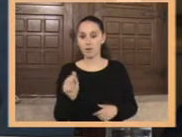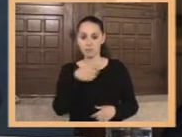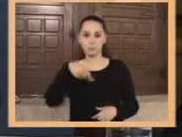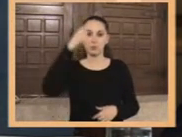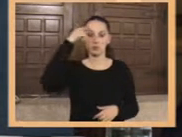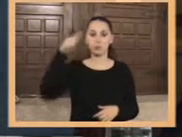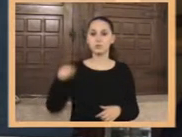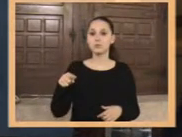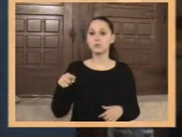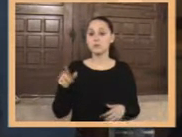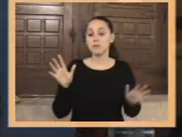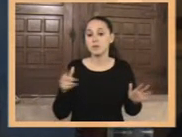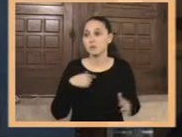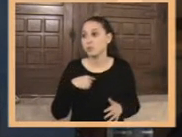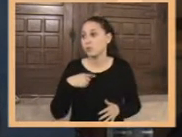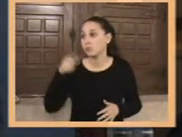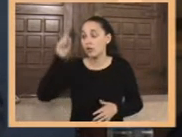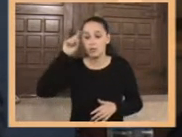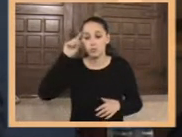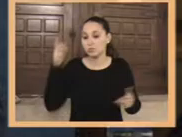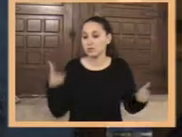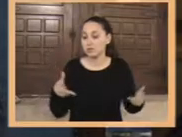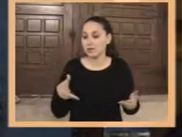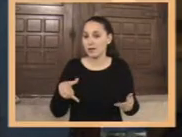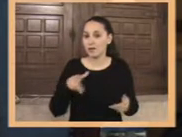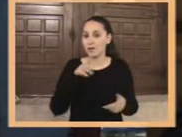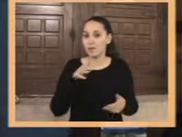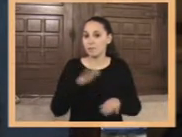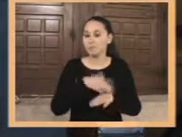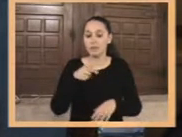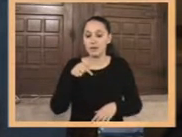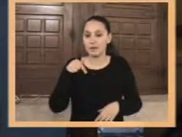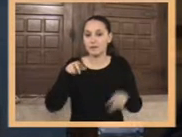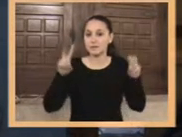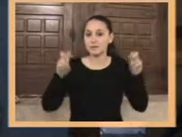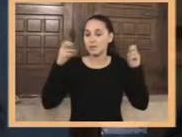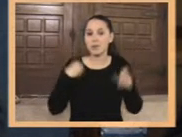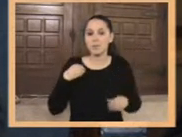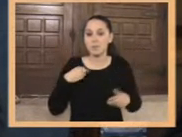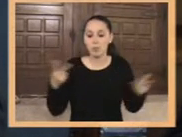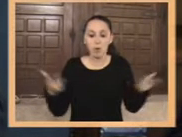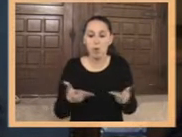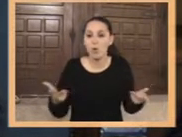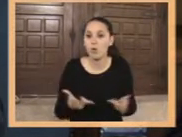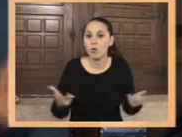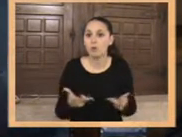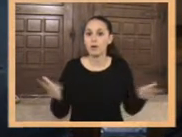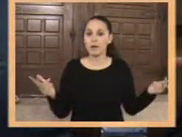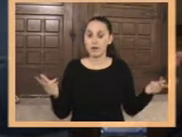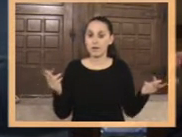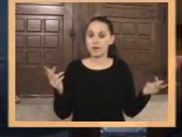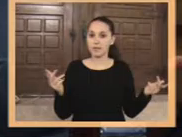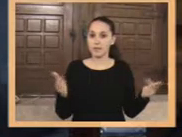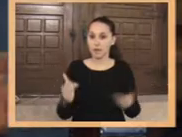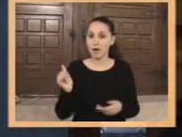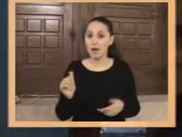para esto yo no sé cómo tanta urgencia, señor Hernández, y sin embargo no hay urgencia para reclamar 400.000 euros, pues no procede.